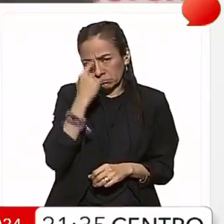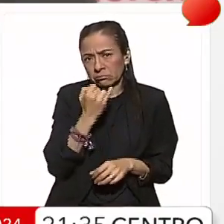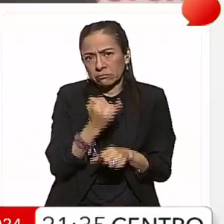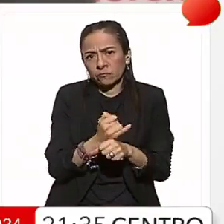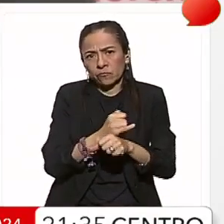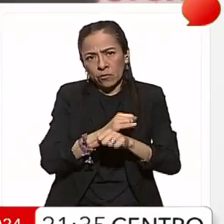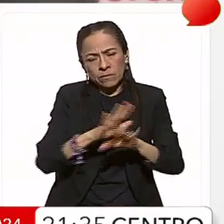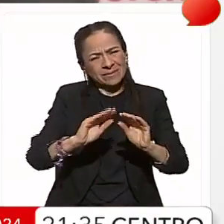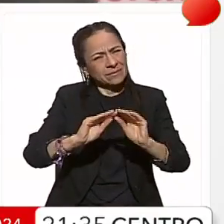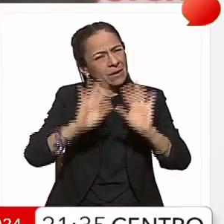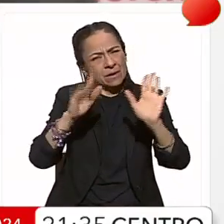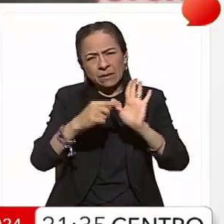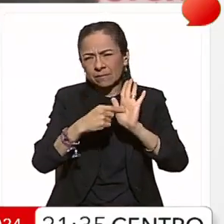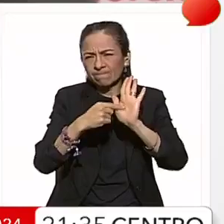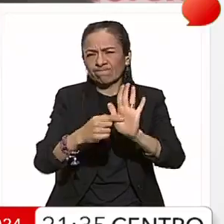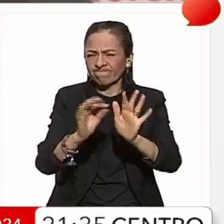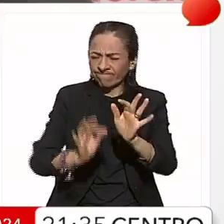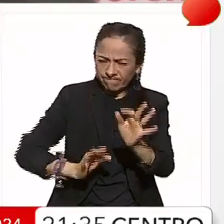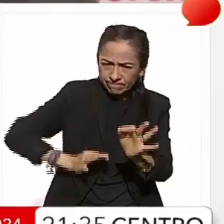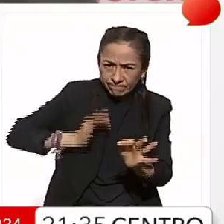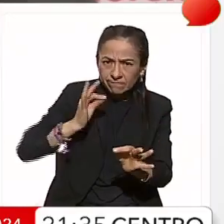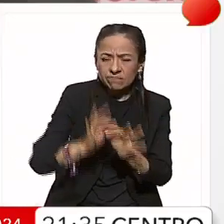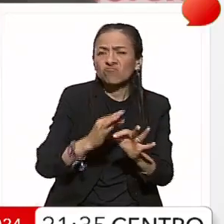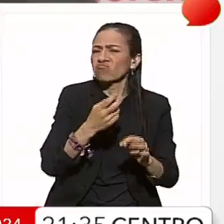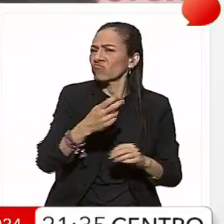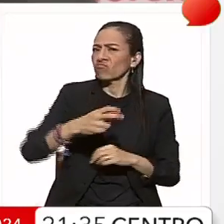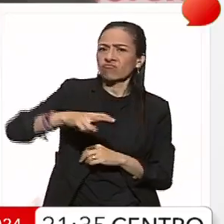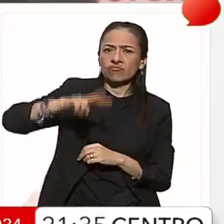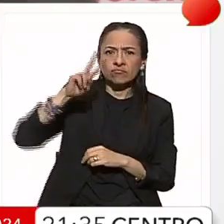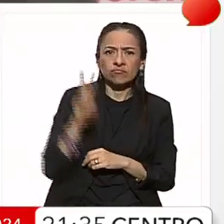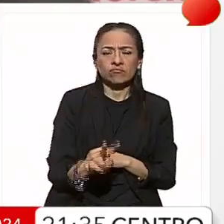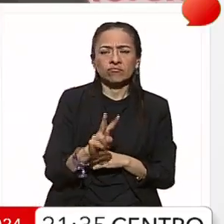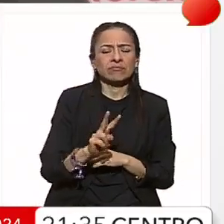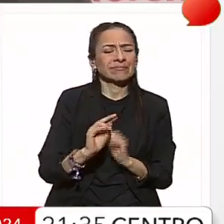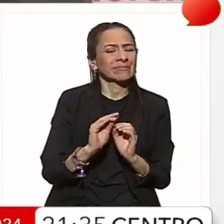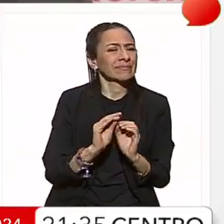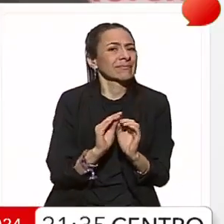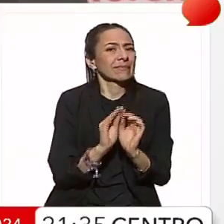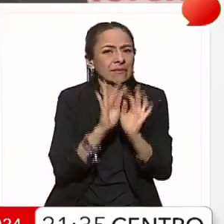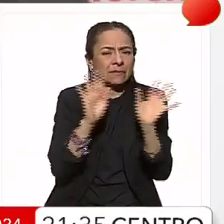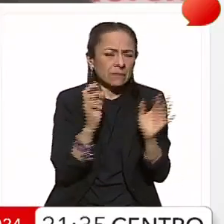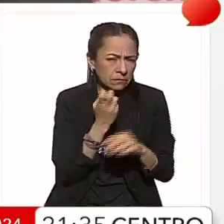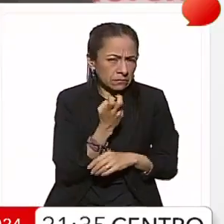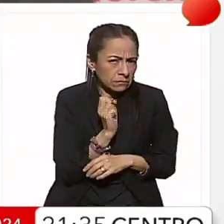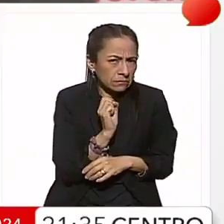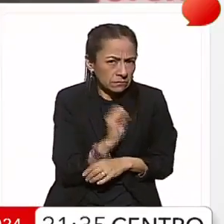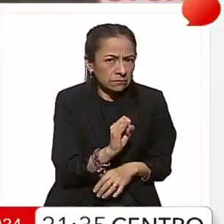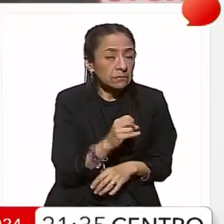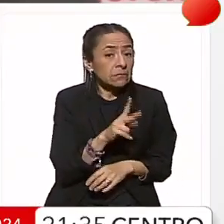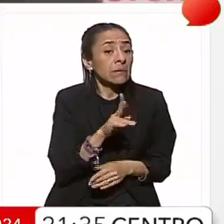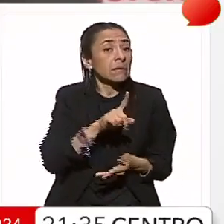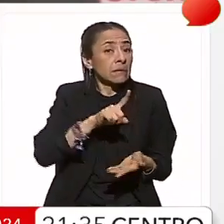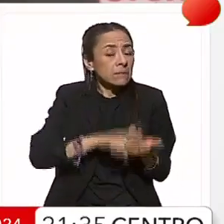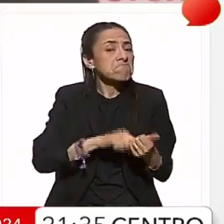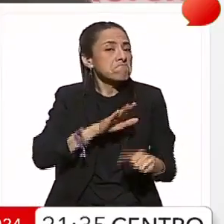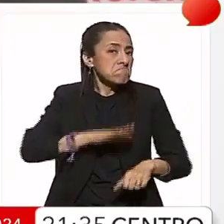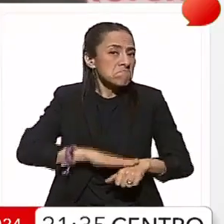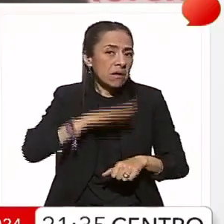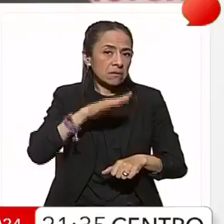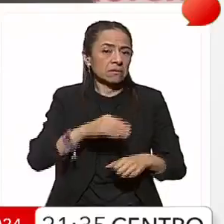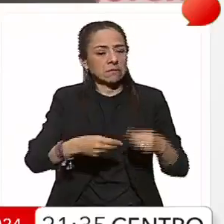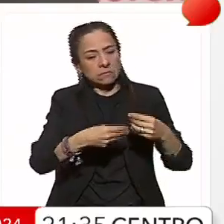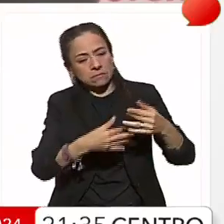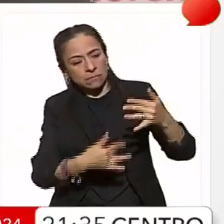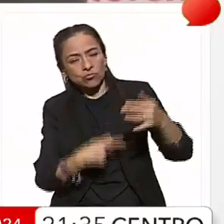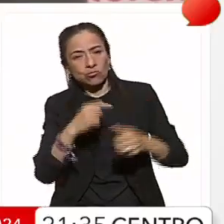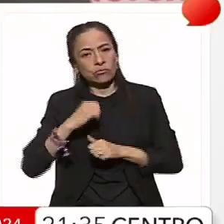información oportuna, veraz, sino que además va a tener otras funciones que amplían los derechos